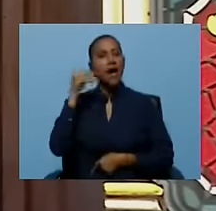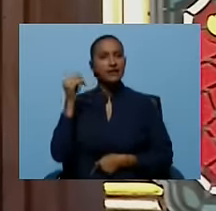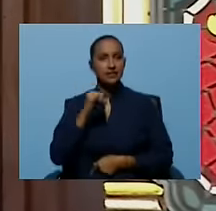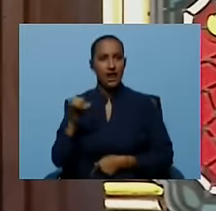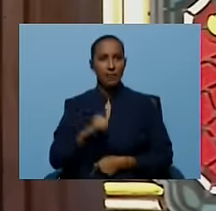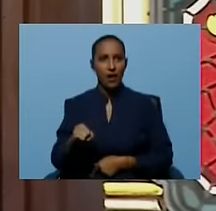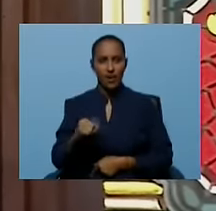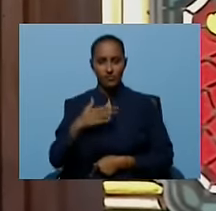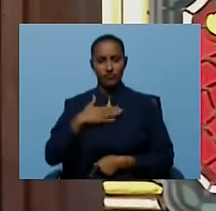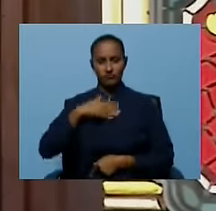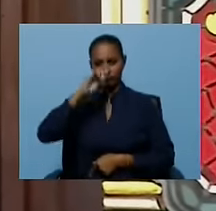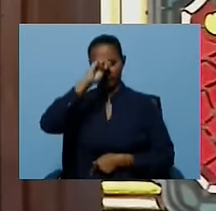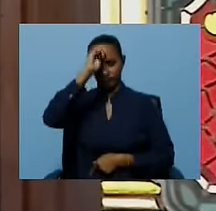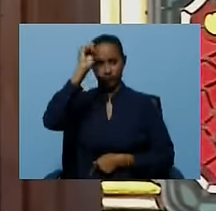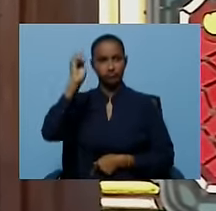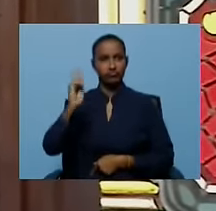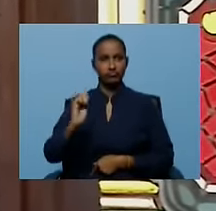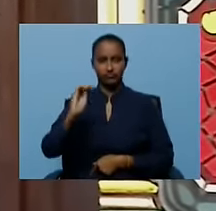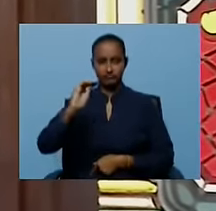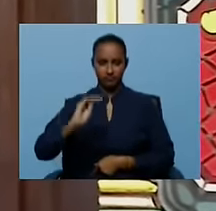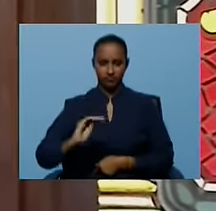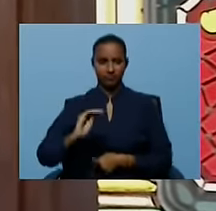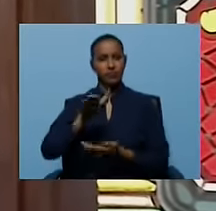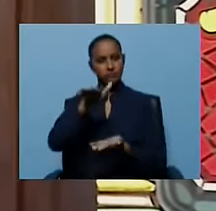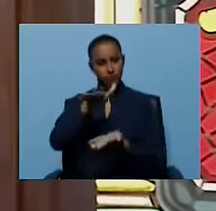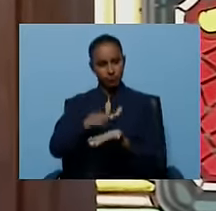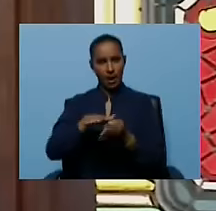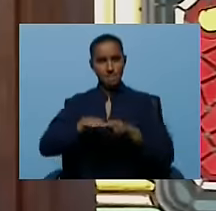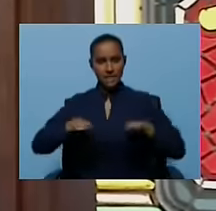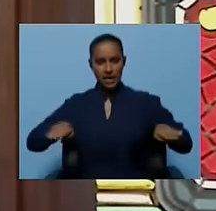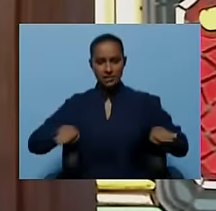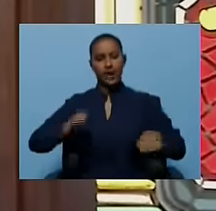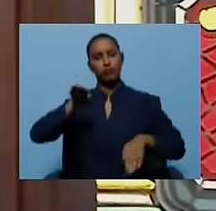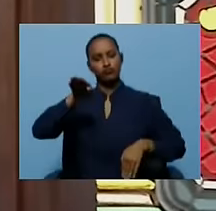presida esta magna reunión,